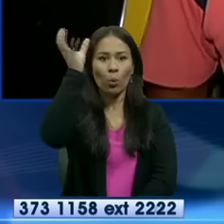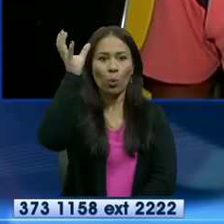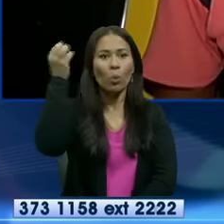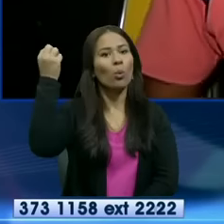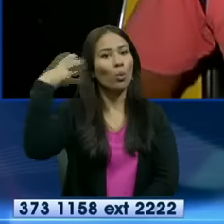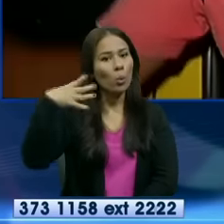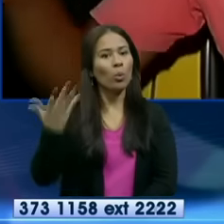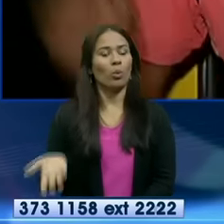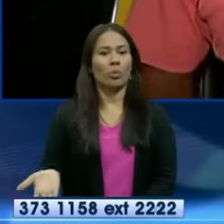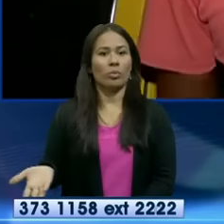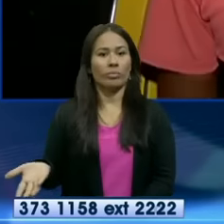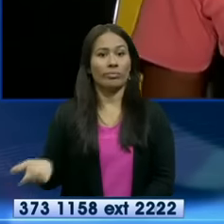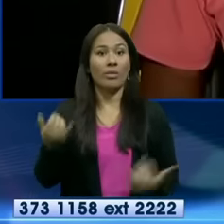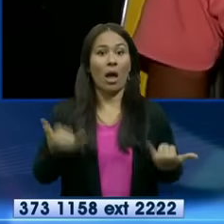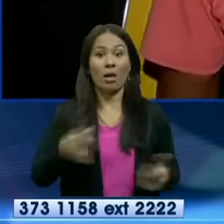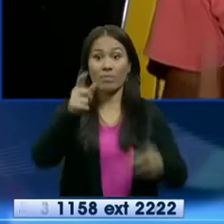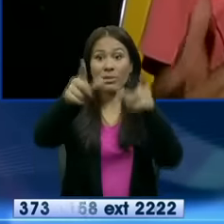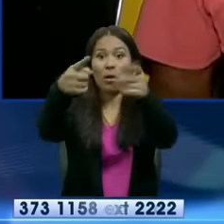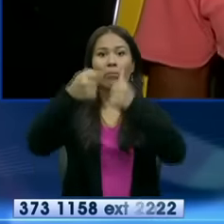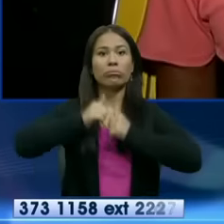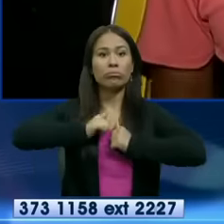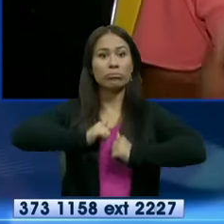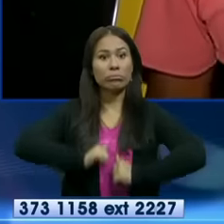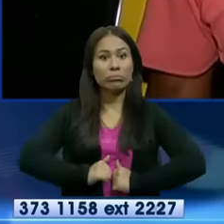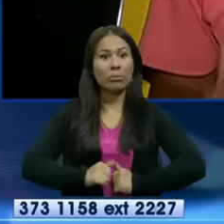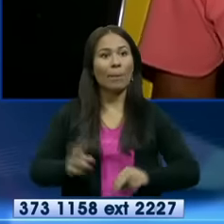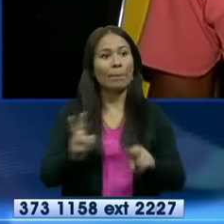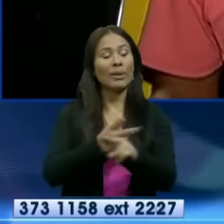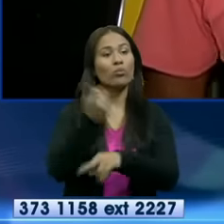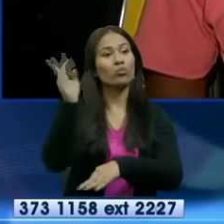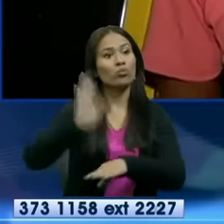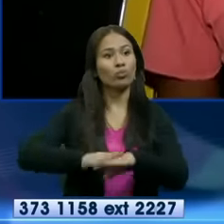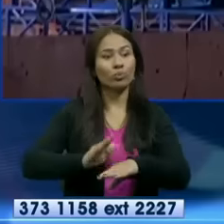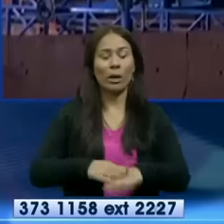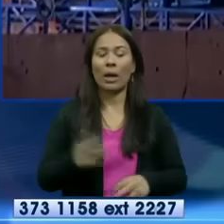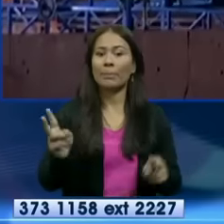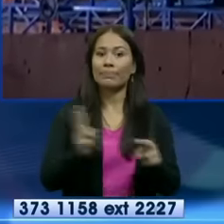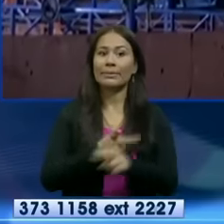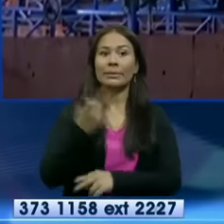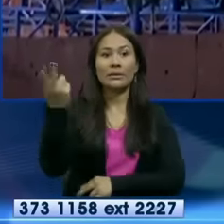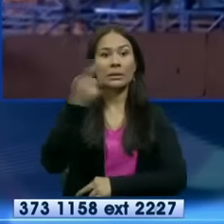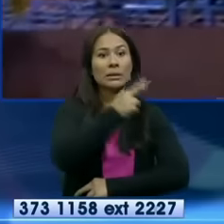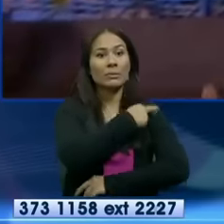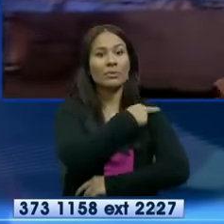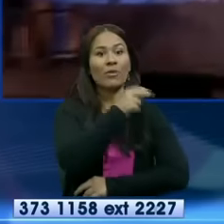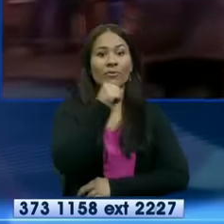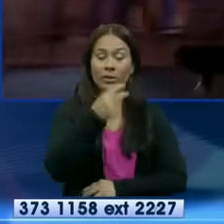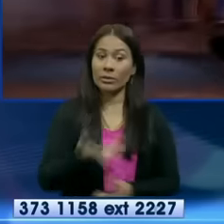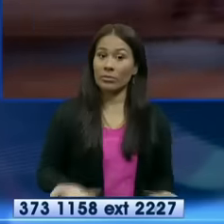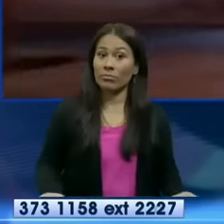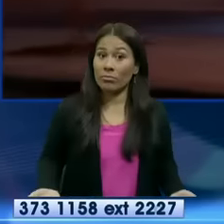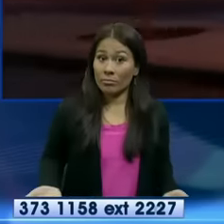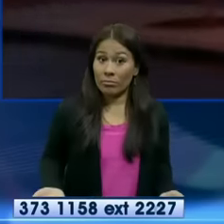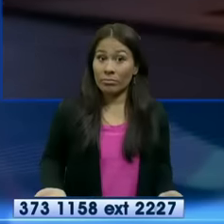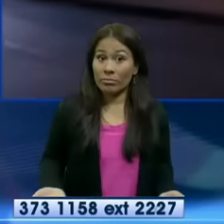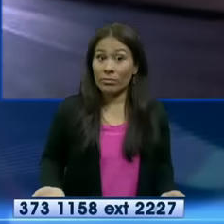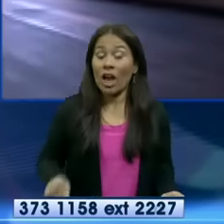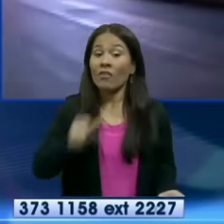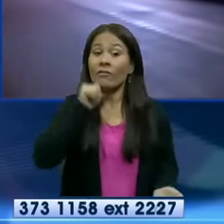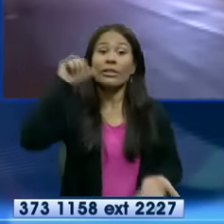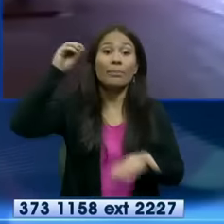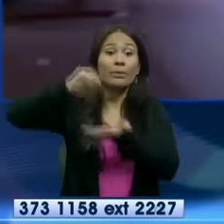viven las consecuencias a las que el pueblo está sometida por ese descuido, por esa irresponsabilidad de no poner